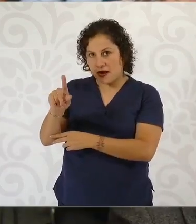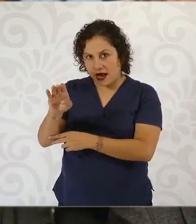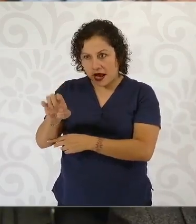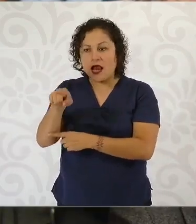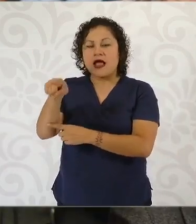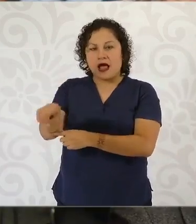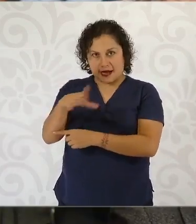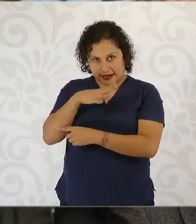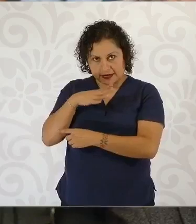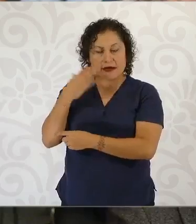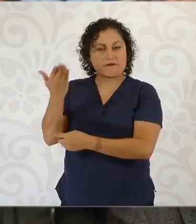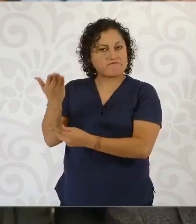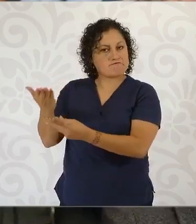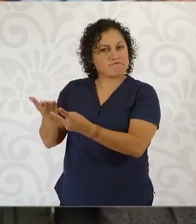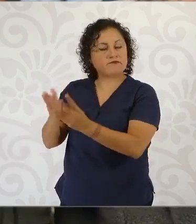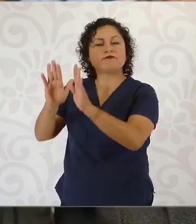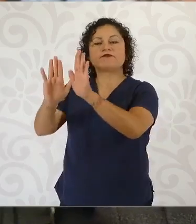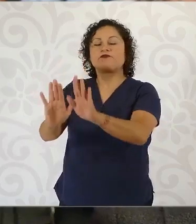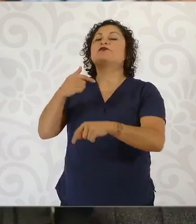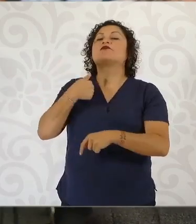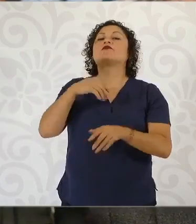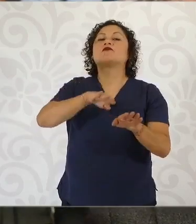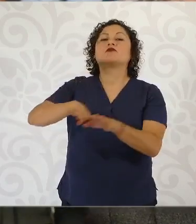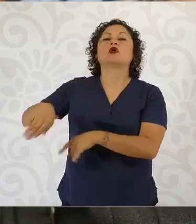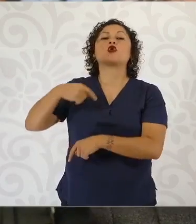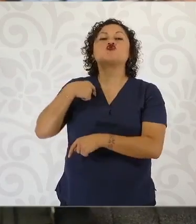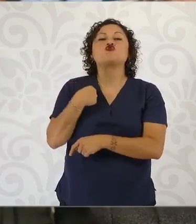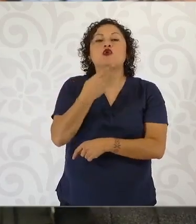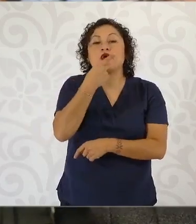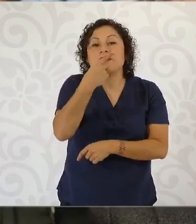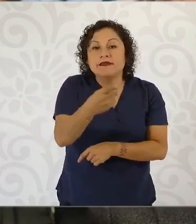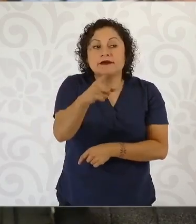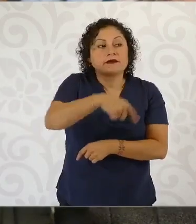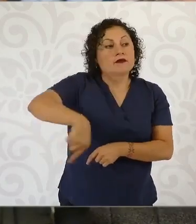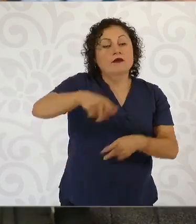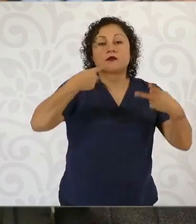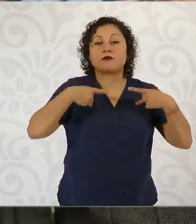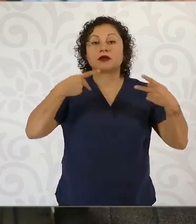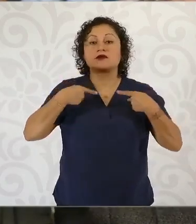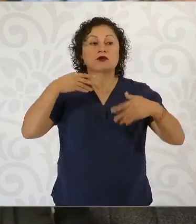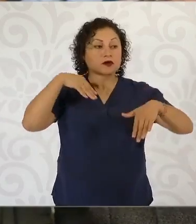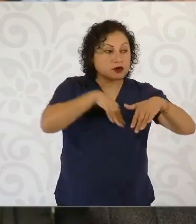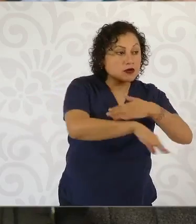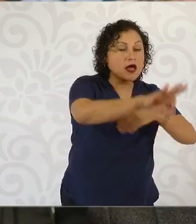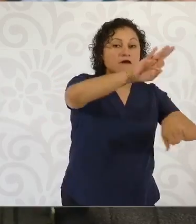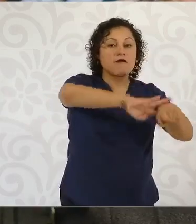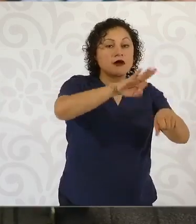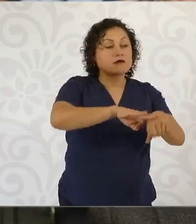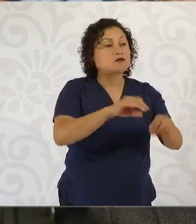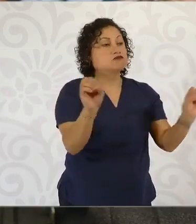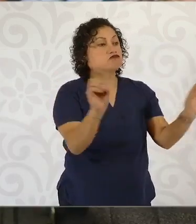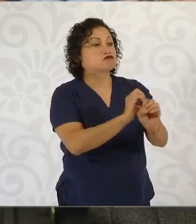en específico, pero me refiero que las personas iban a las farmacias y no encontraban los medicamentos y aún